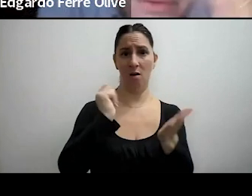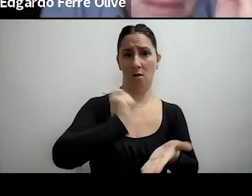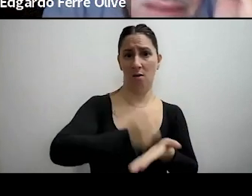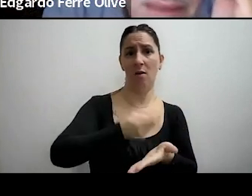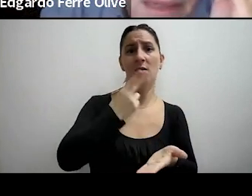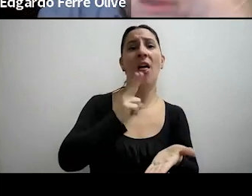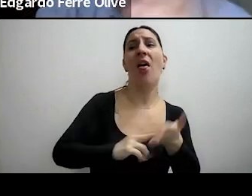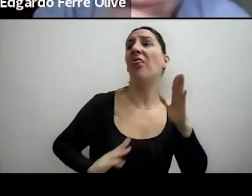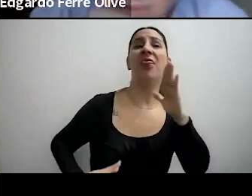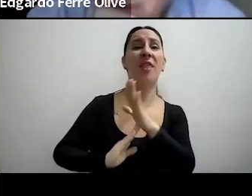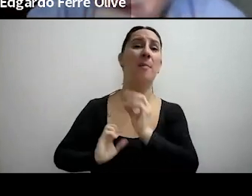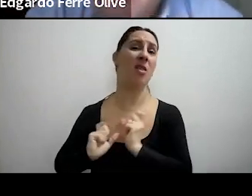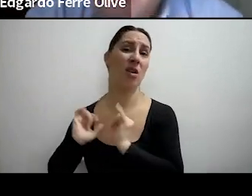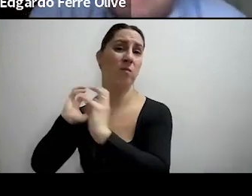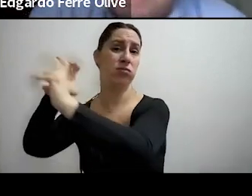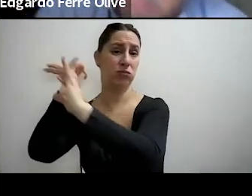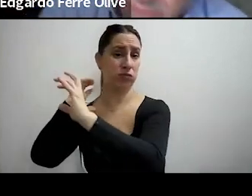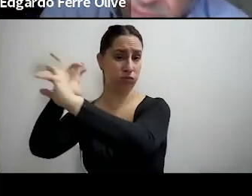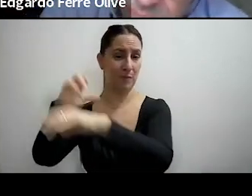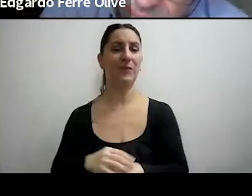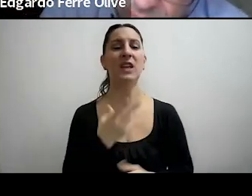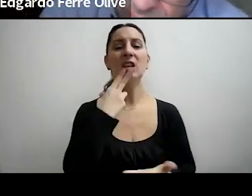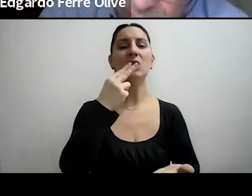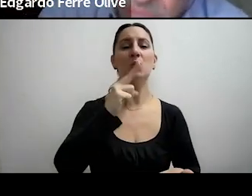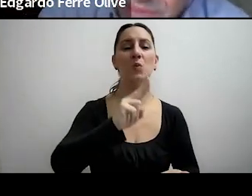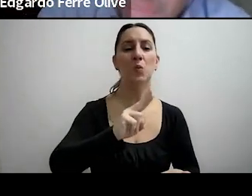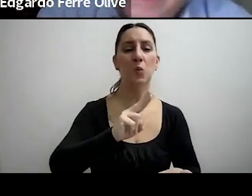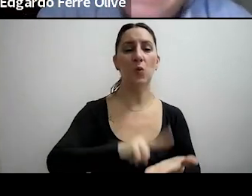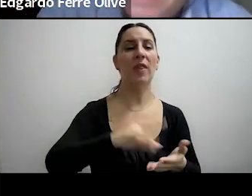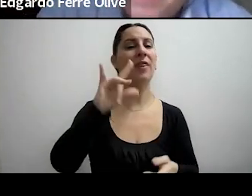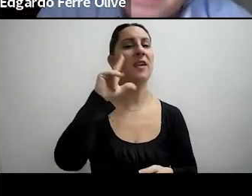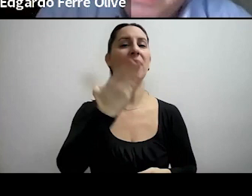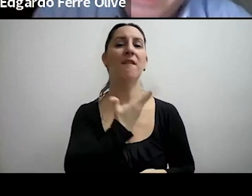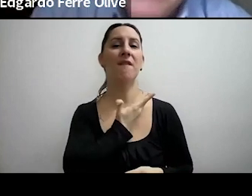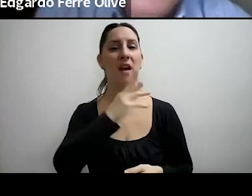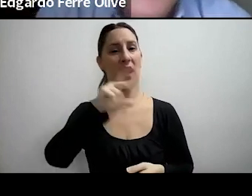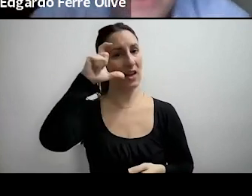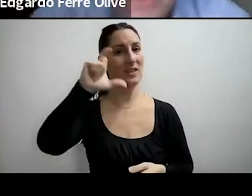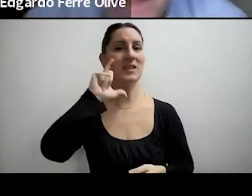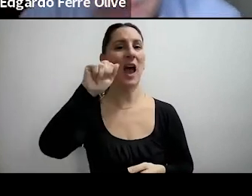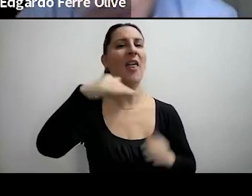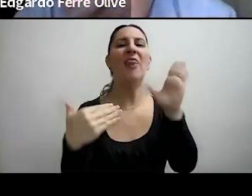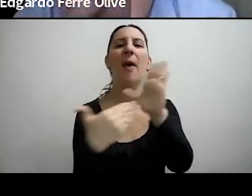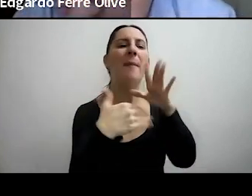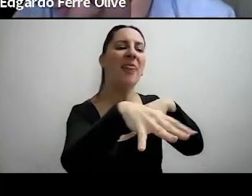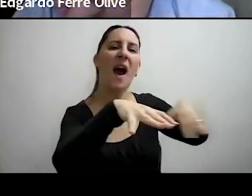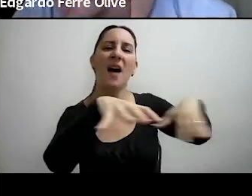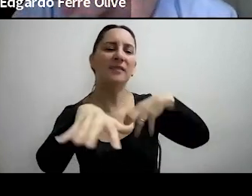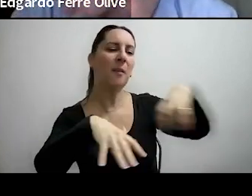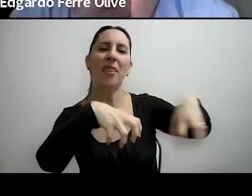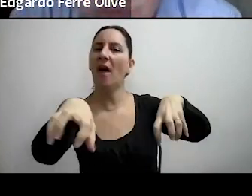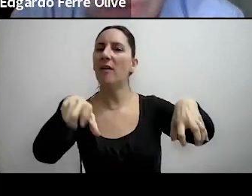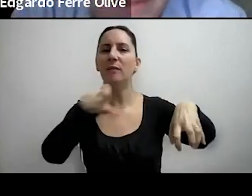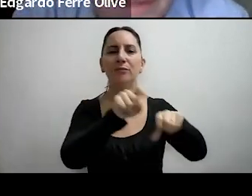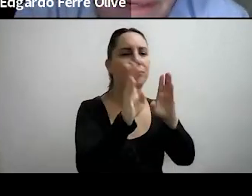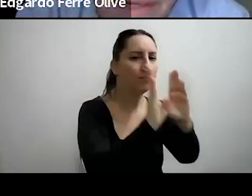generar. Los impuestos diferenciales son, yo he puesto impuestos que se diferencian en algunas actividades, una de ellas se ha